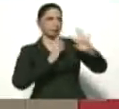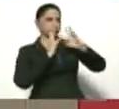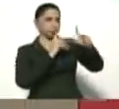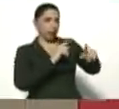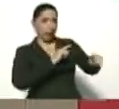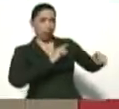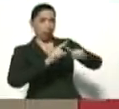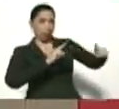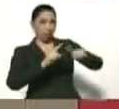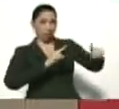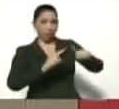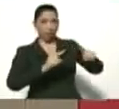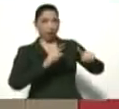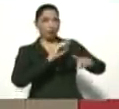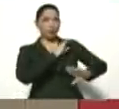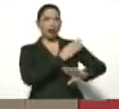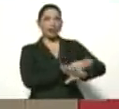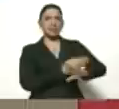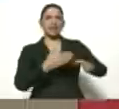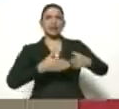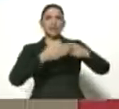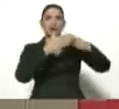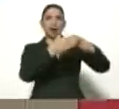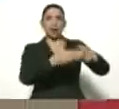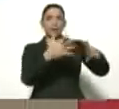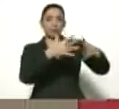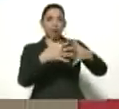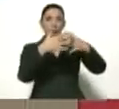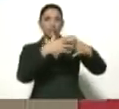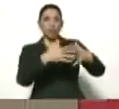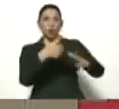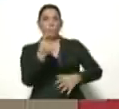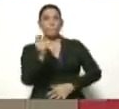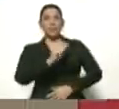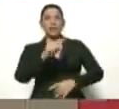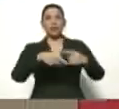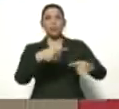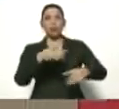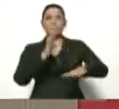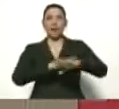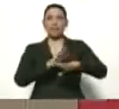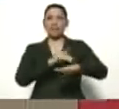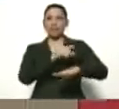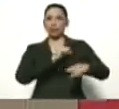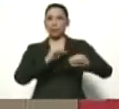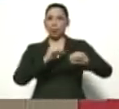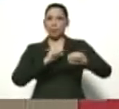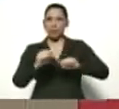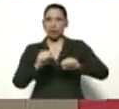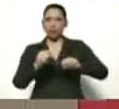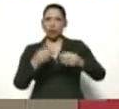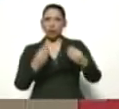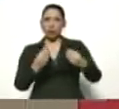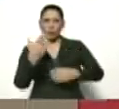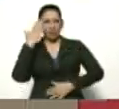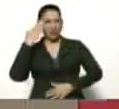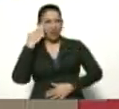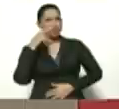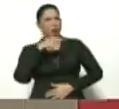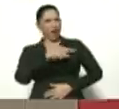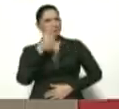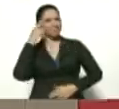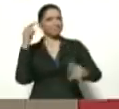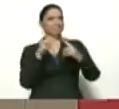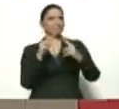fuerzas navales de los estados unidos de norteamérica y un mes después ocurren esos movimientos como dando a entender que él estaba en conocimiento